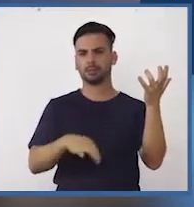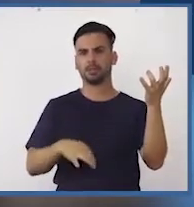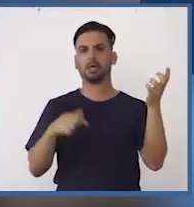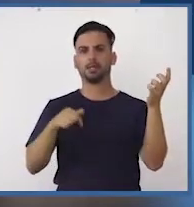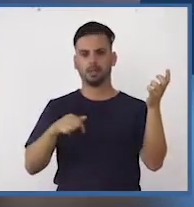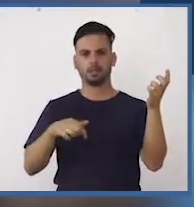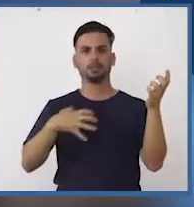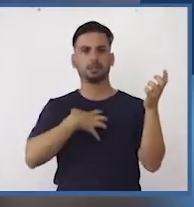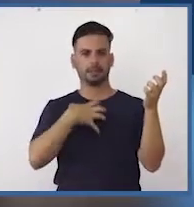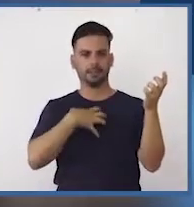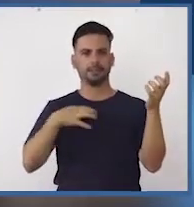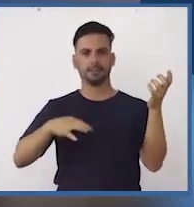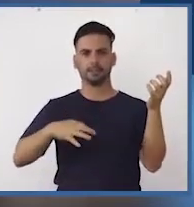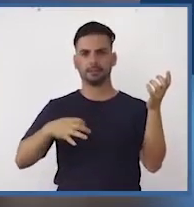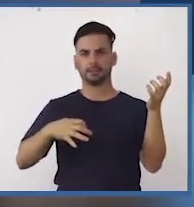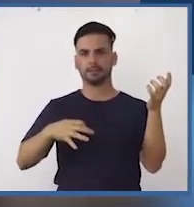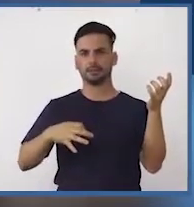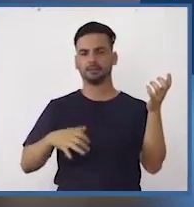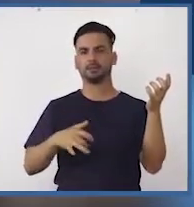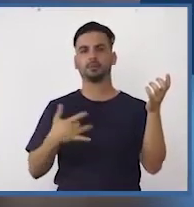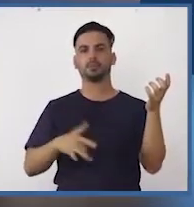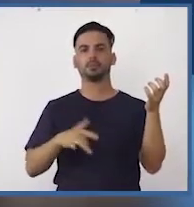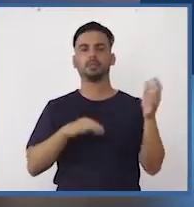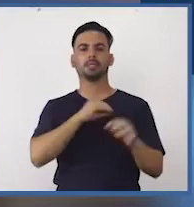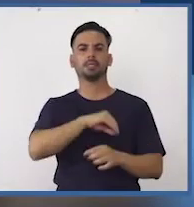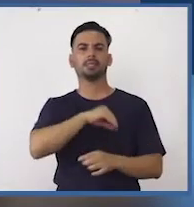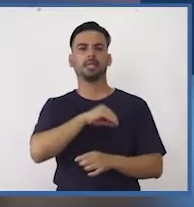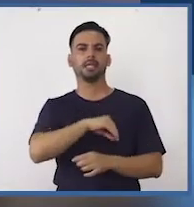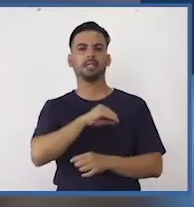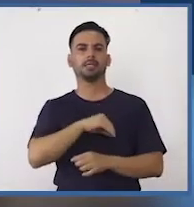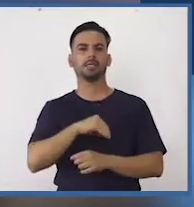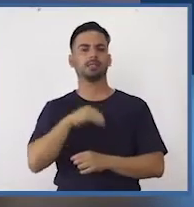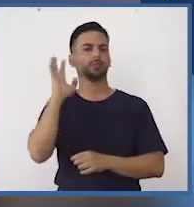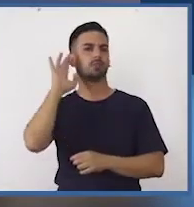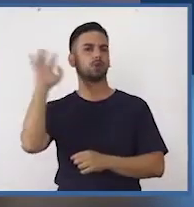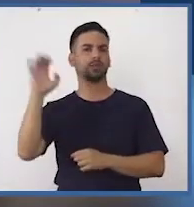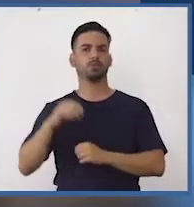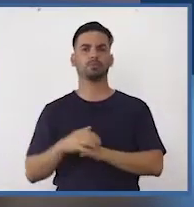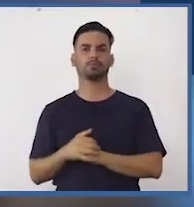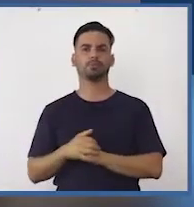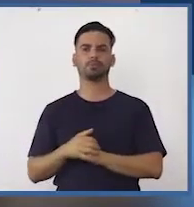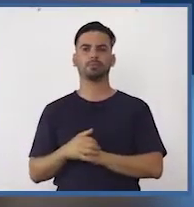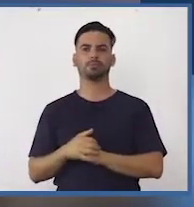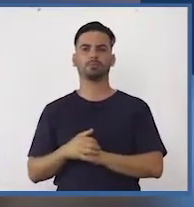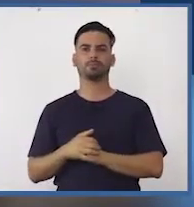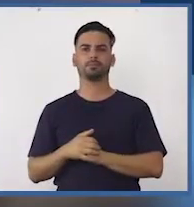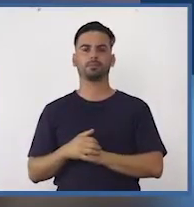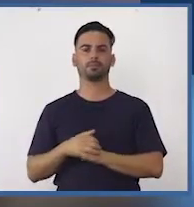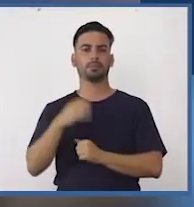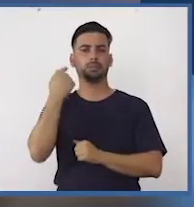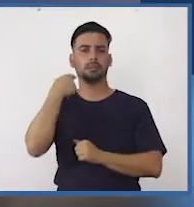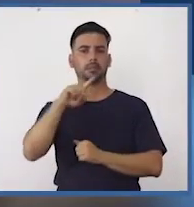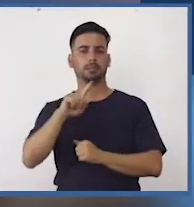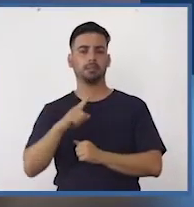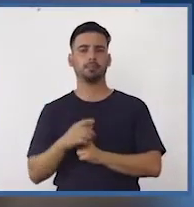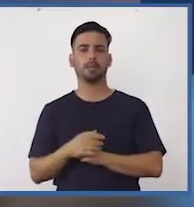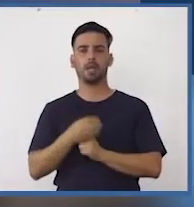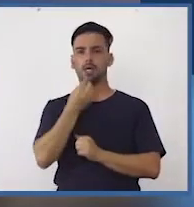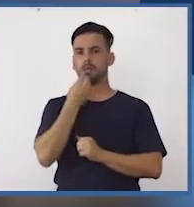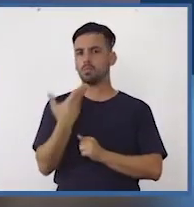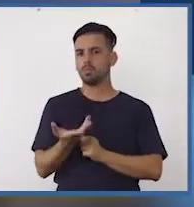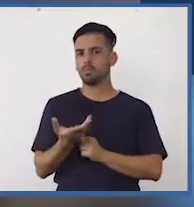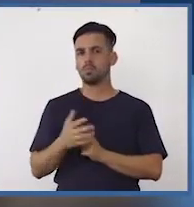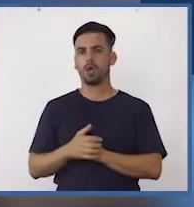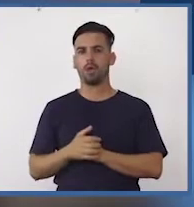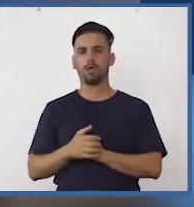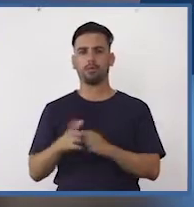sentir el sonido. Y cuando rozo el violín, a través del rozamiento, también entonces vamos a poder